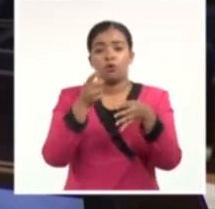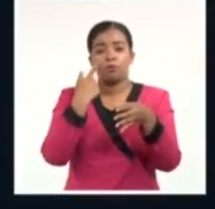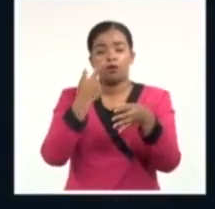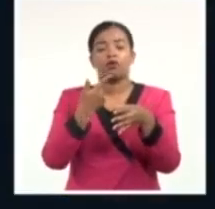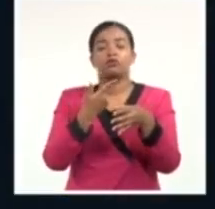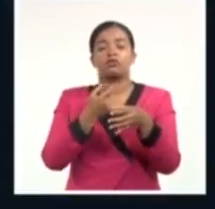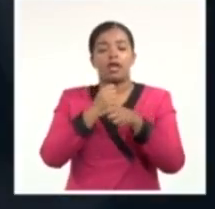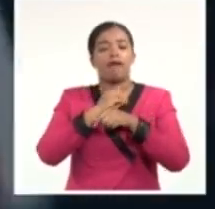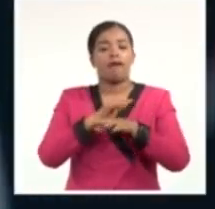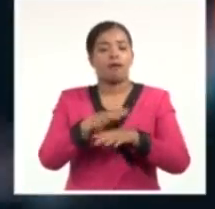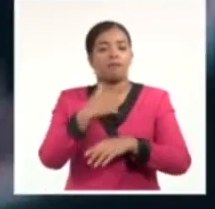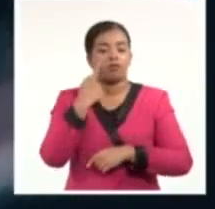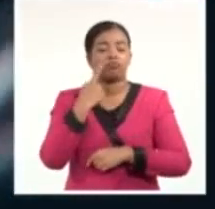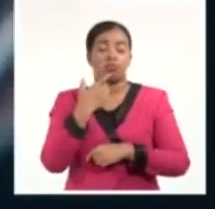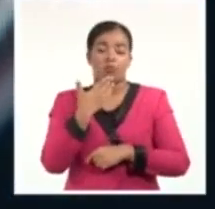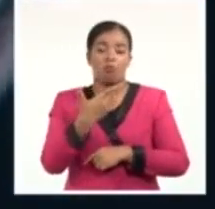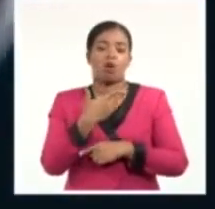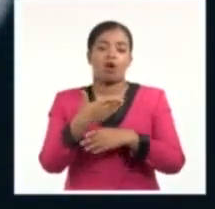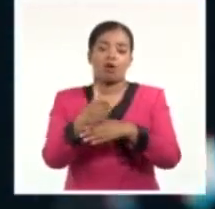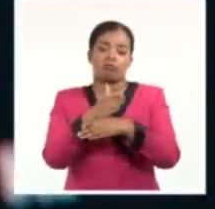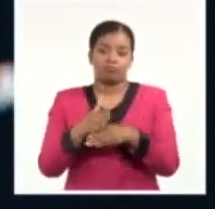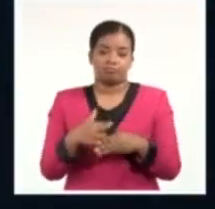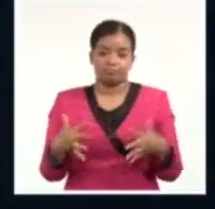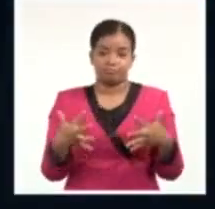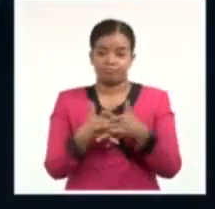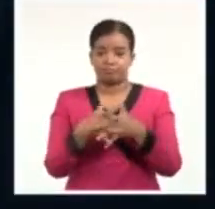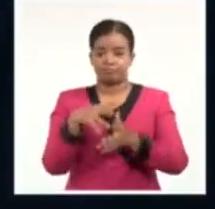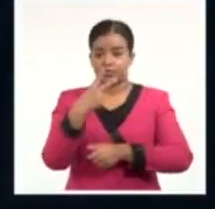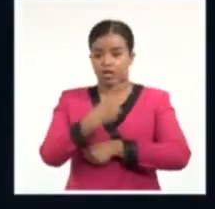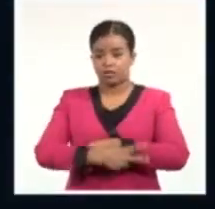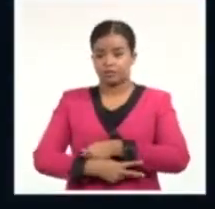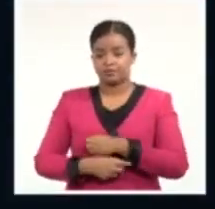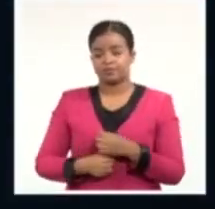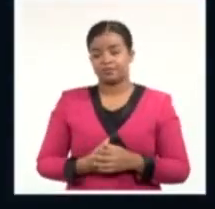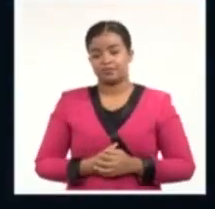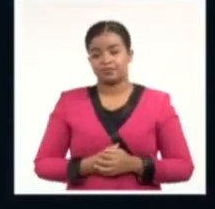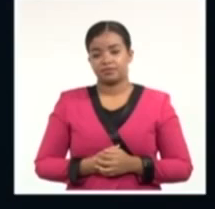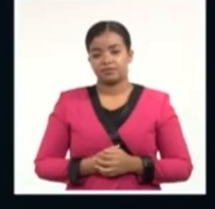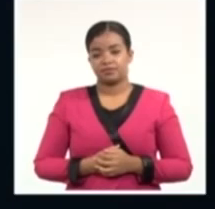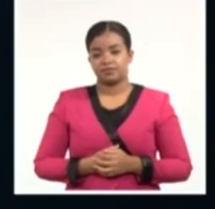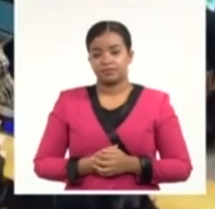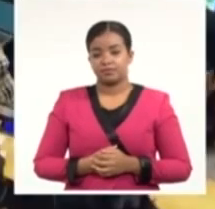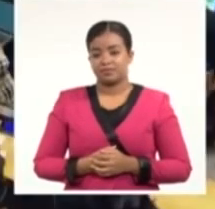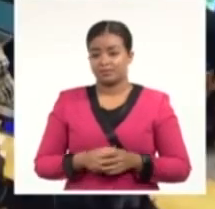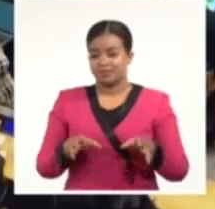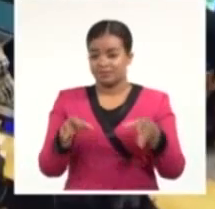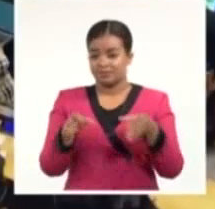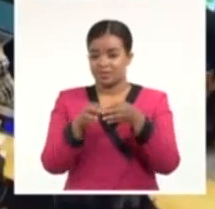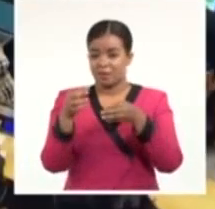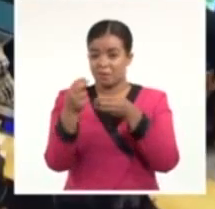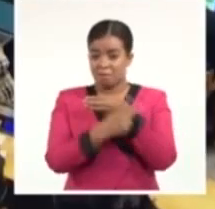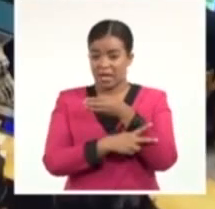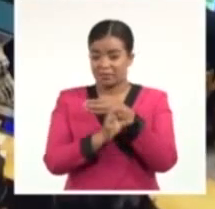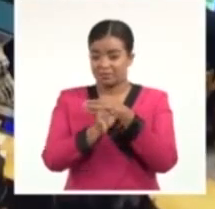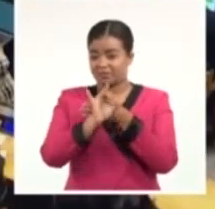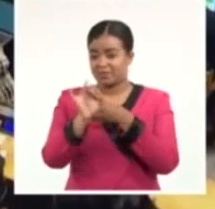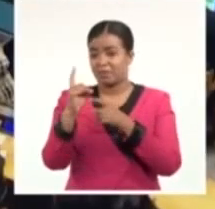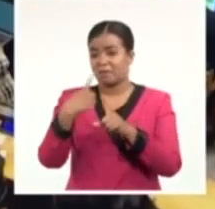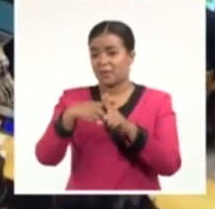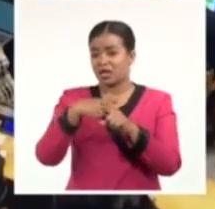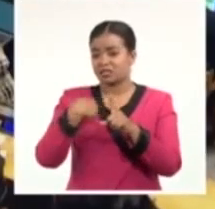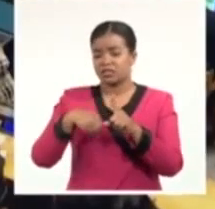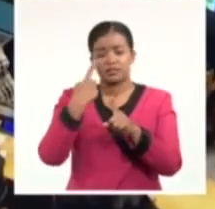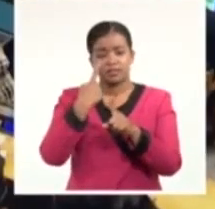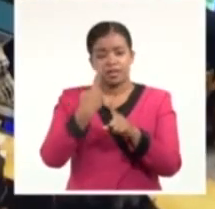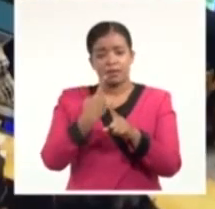acción. 134 Estados miembros que representan 2/3 de la membresía de la Organización de las Naciones Unidas y el 80% de la población